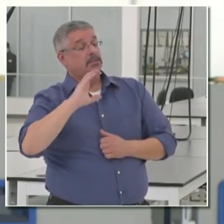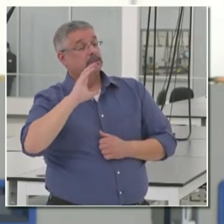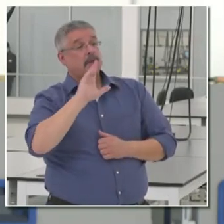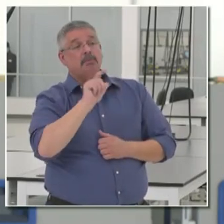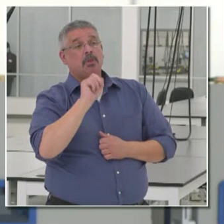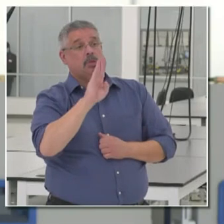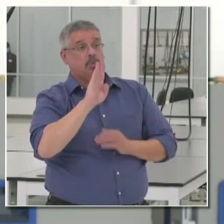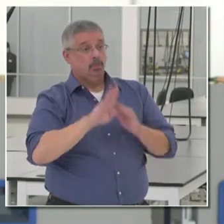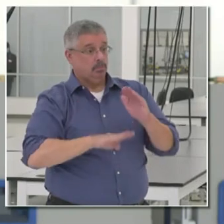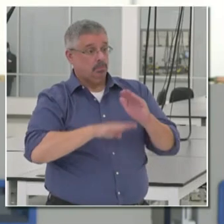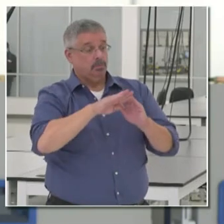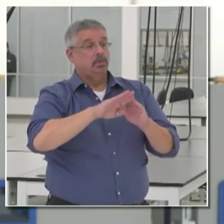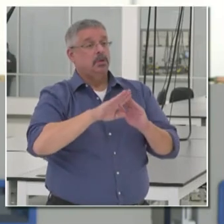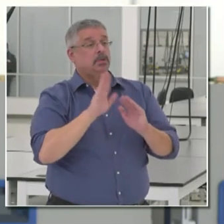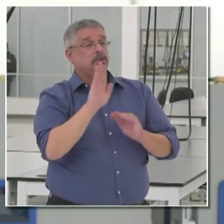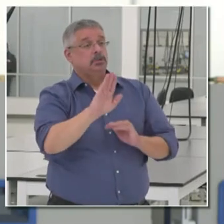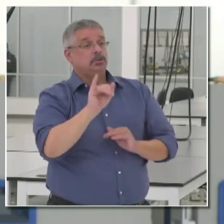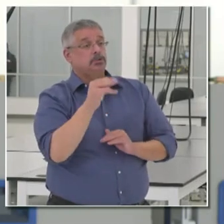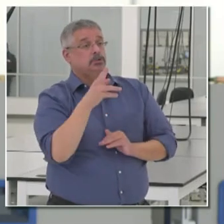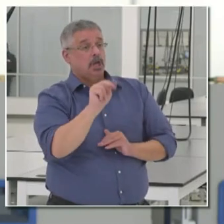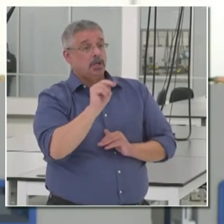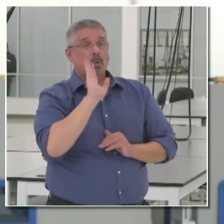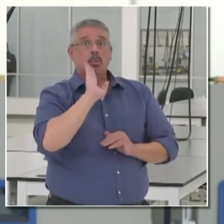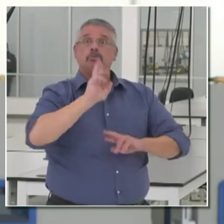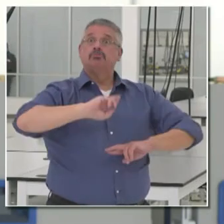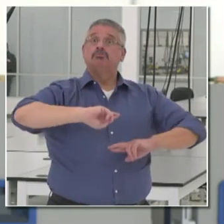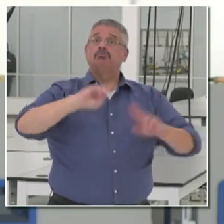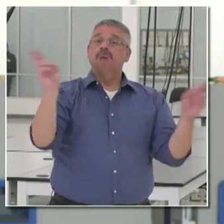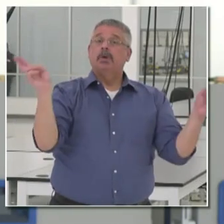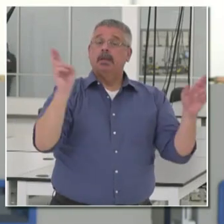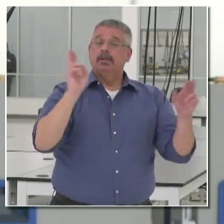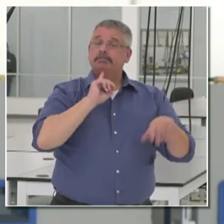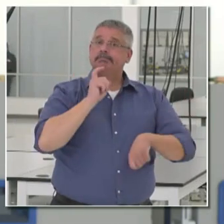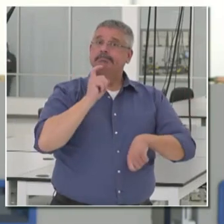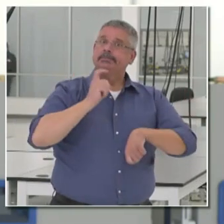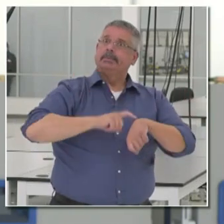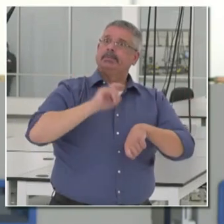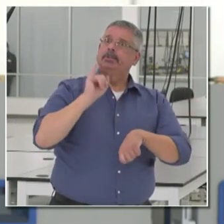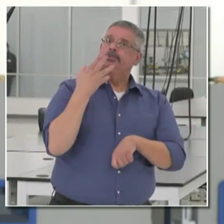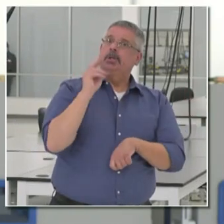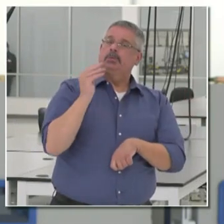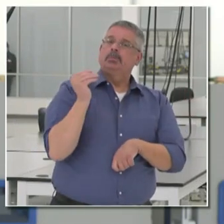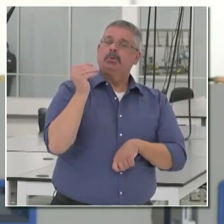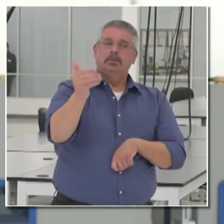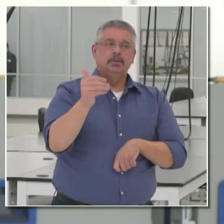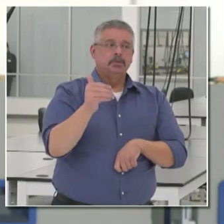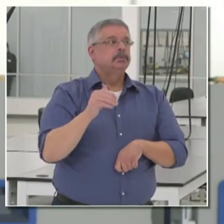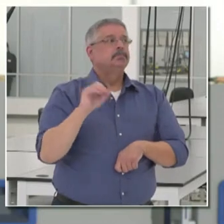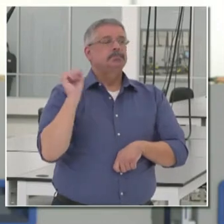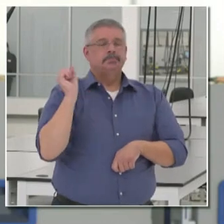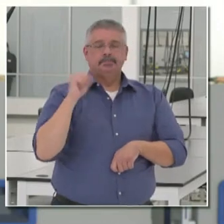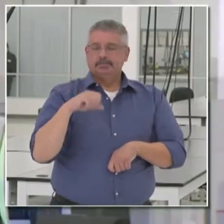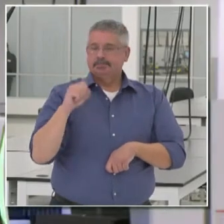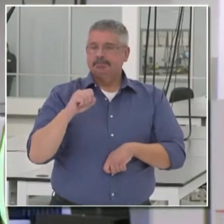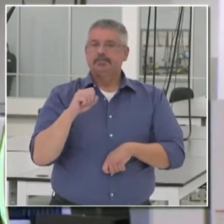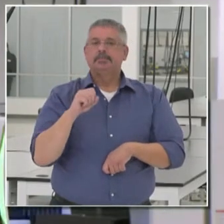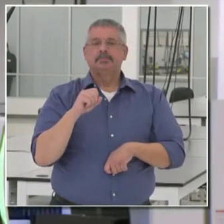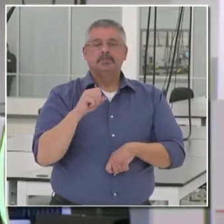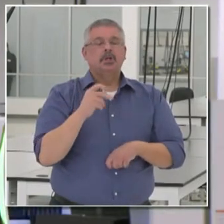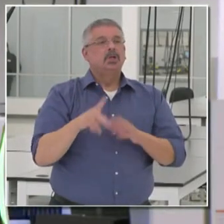clases a finales de enero comienza la temporada de influenza este laboratorio ya estará operando